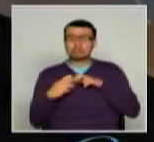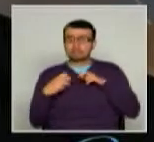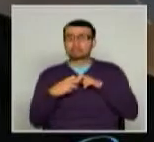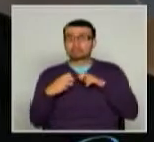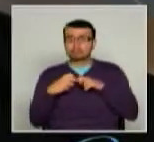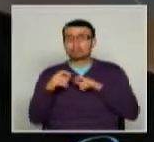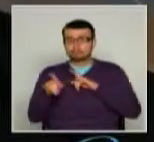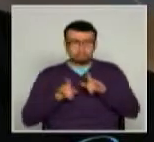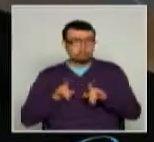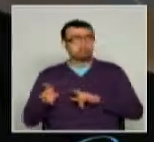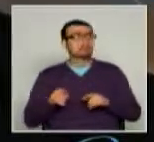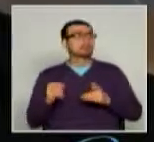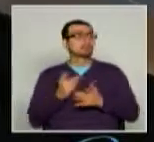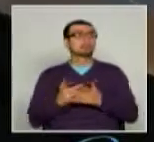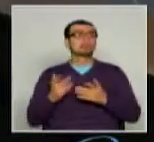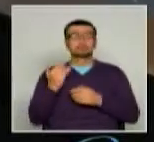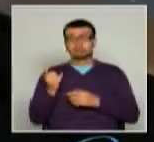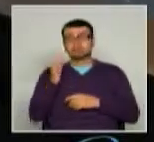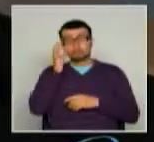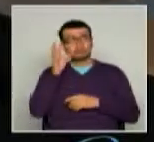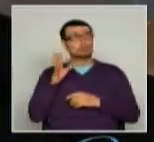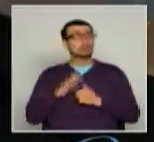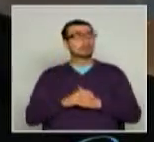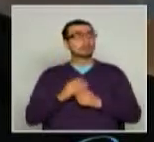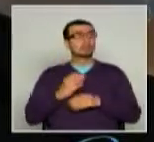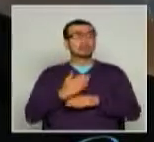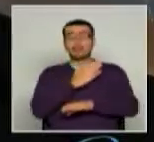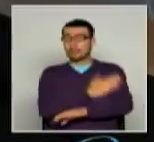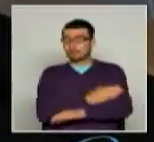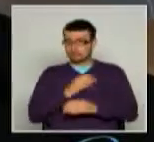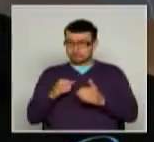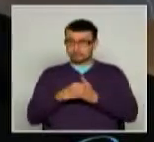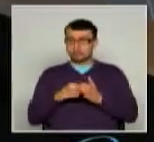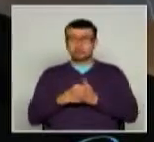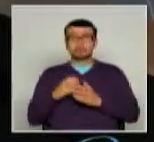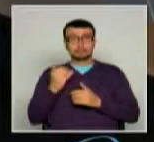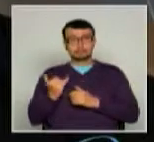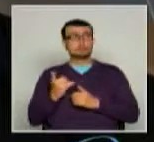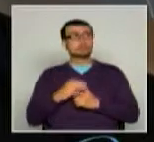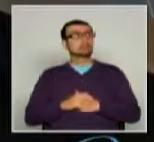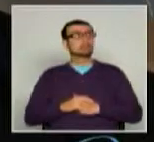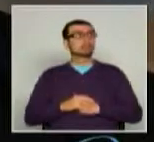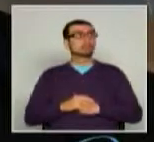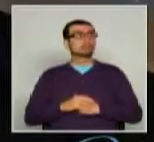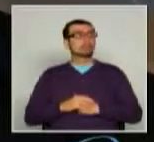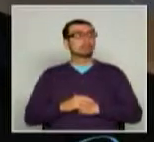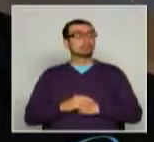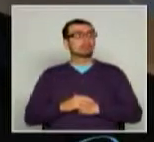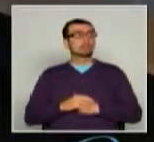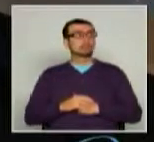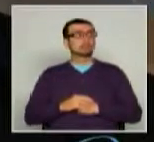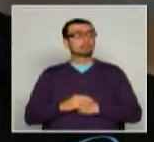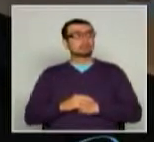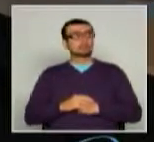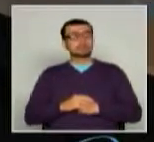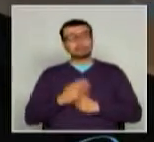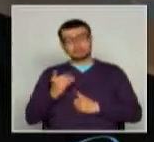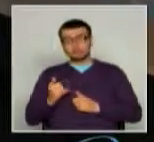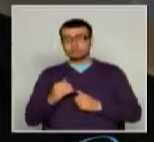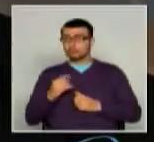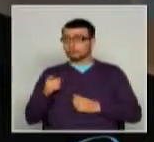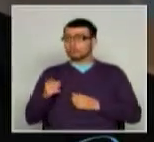estos campos electromagnéticos, que fue lo que escribimos en el libro Construye vida en tu hábitat, el buen vivir, un libro de